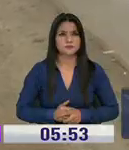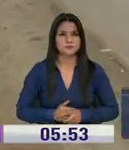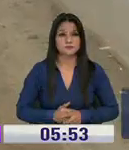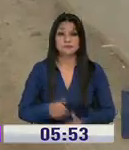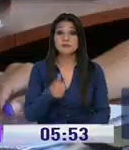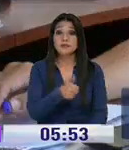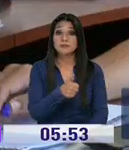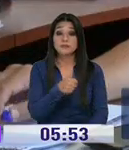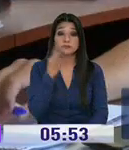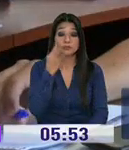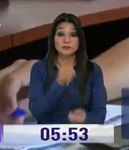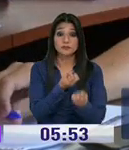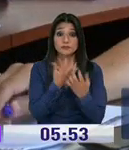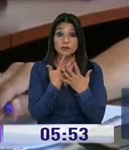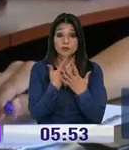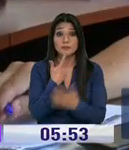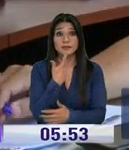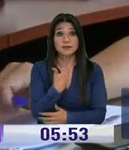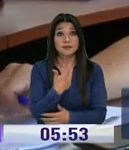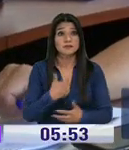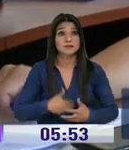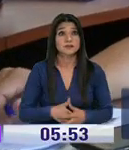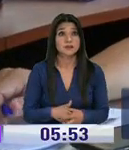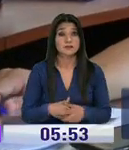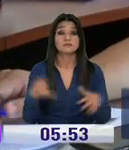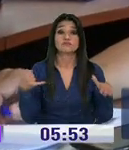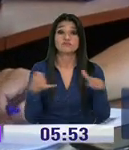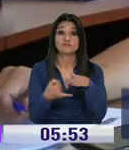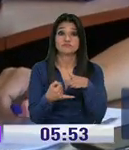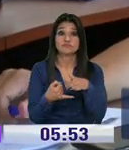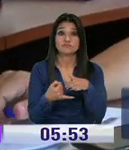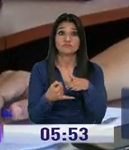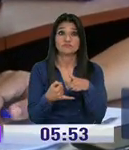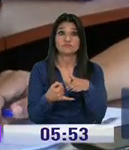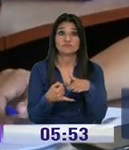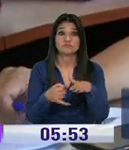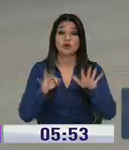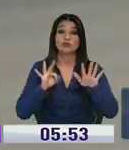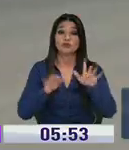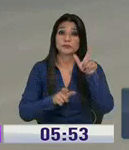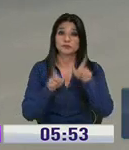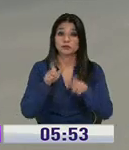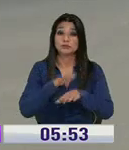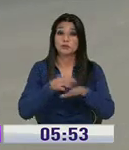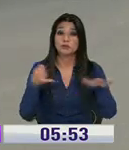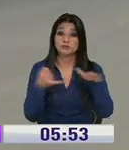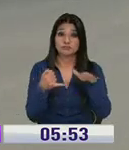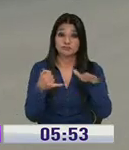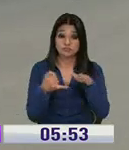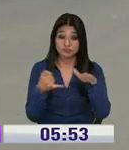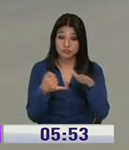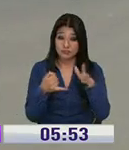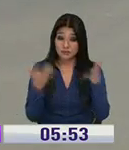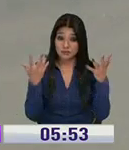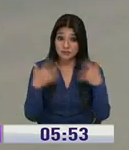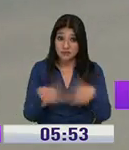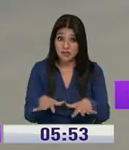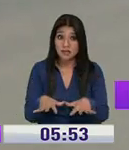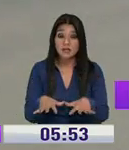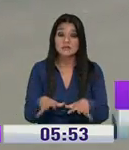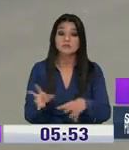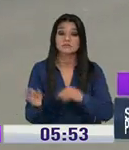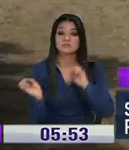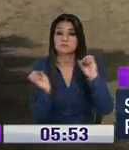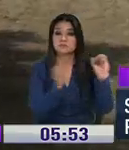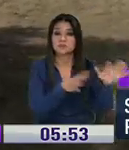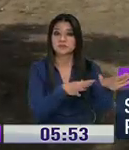de la víctima, proceden a violarla como 8 individuos. Después de cometido el hecho, los presuntos violadores dejaron